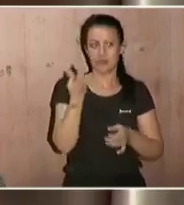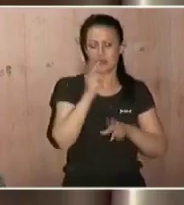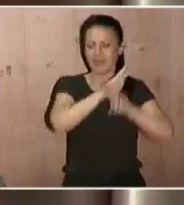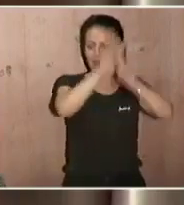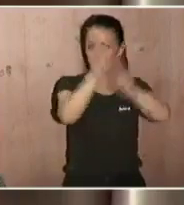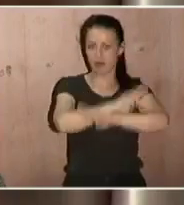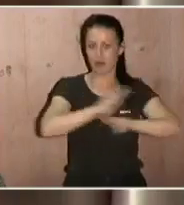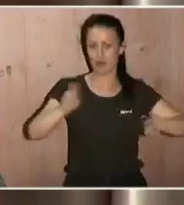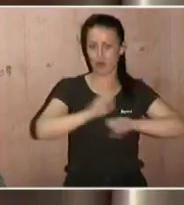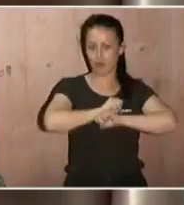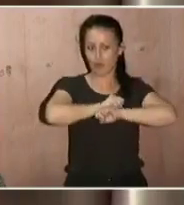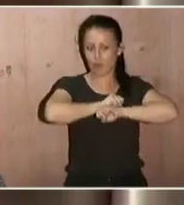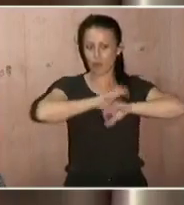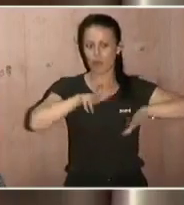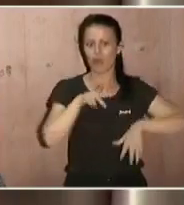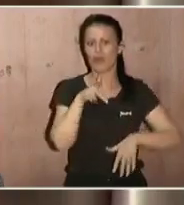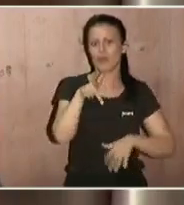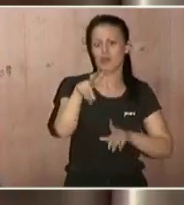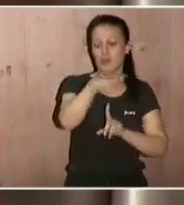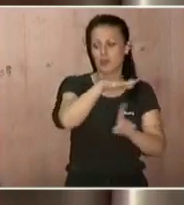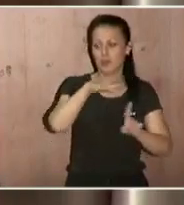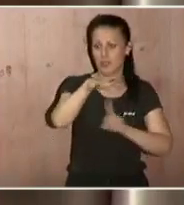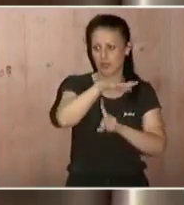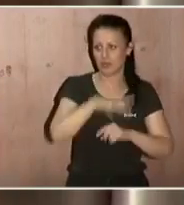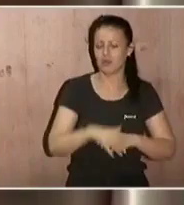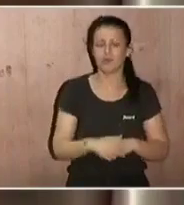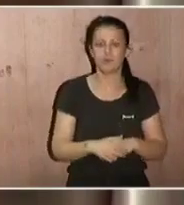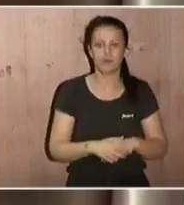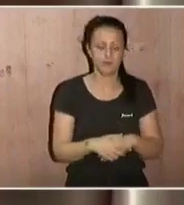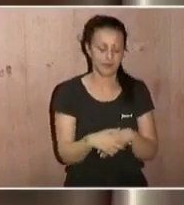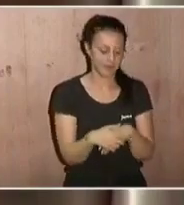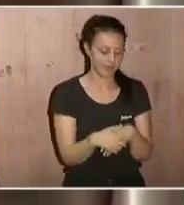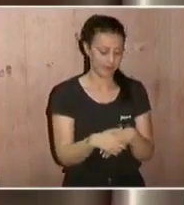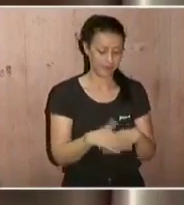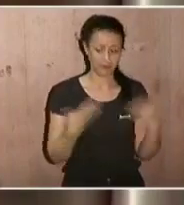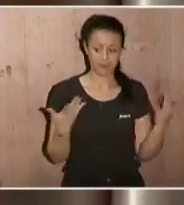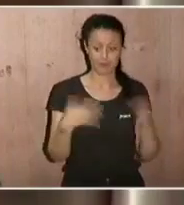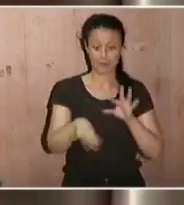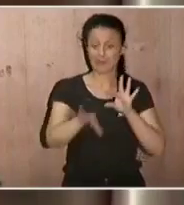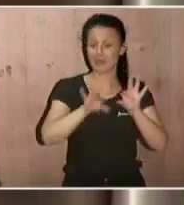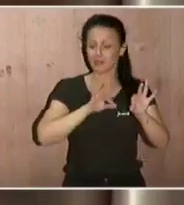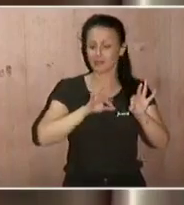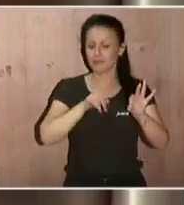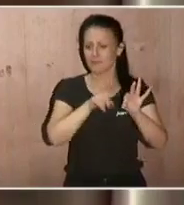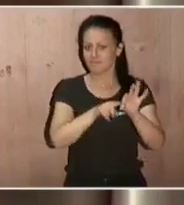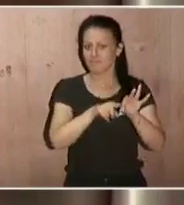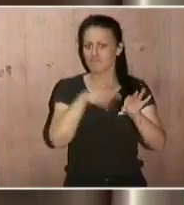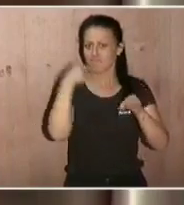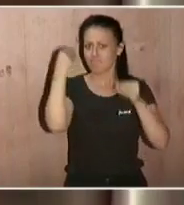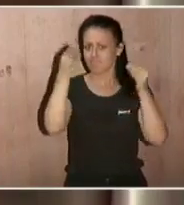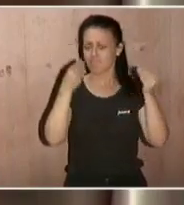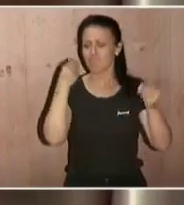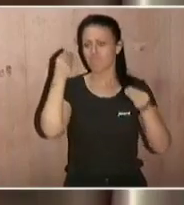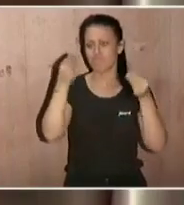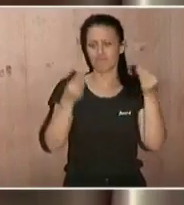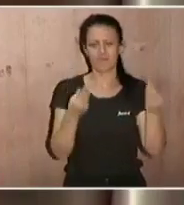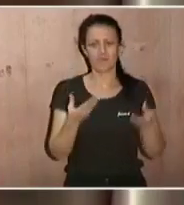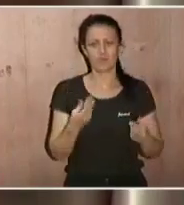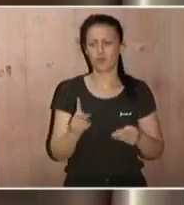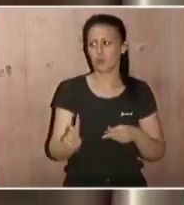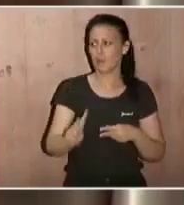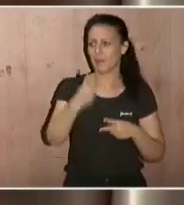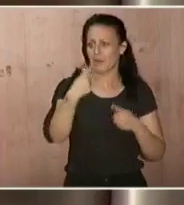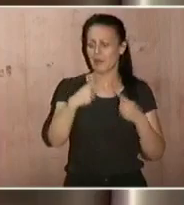del derecho ambiental patrio. En la decisión han pesado, y mucho, obviamente y en primer